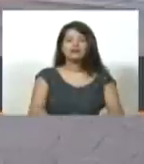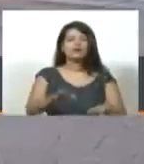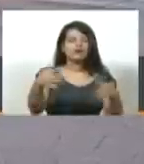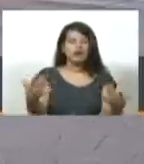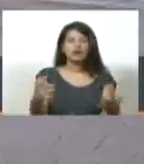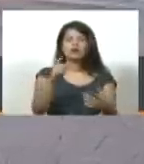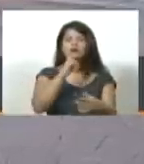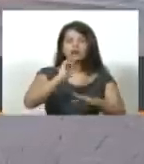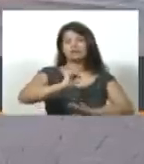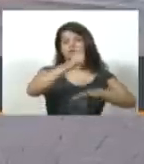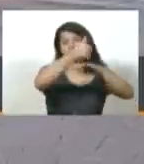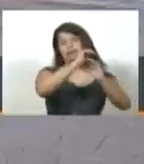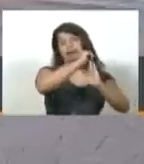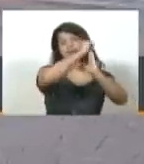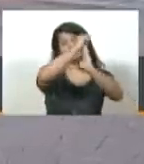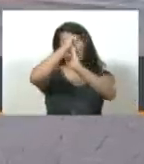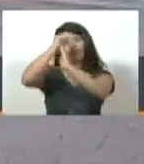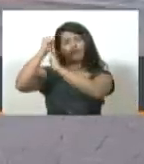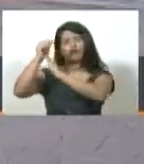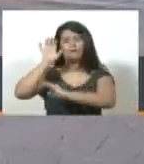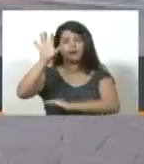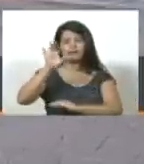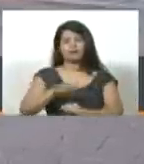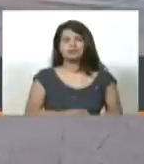los Grandes Libertadores de la Patria.